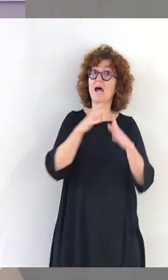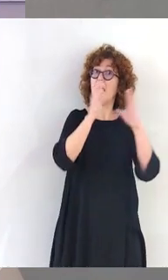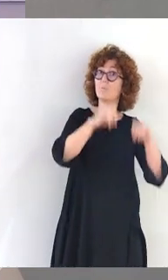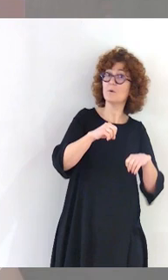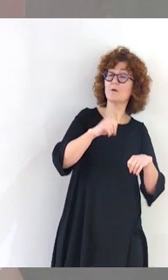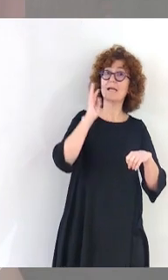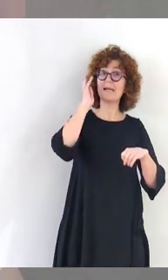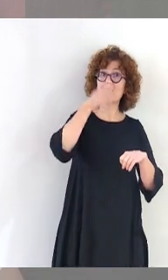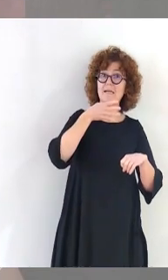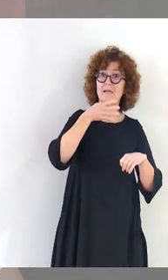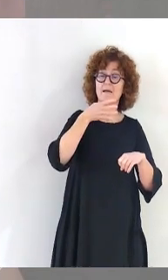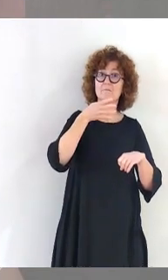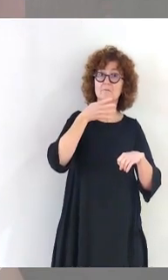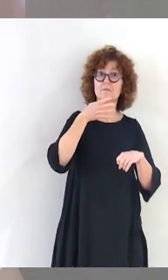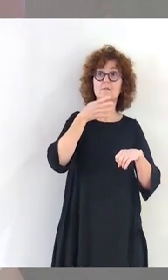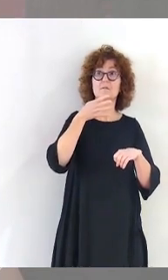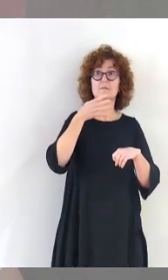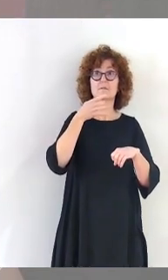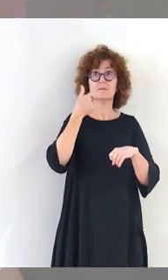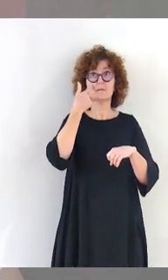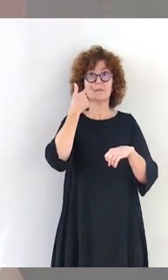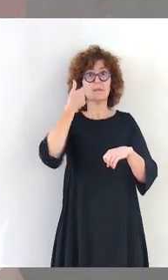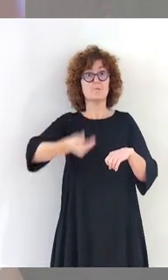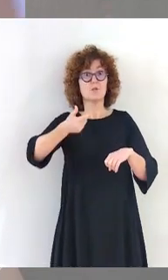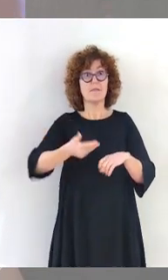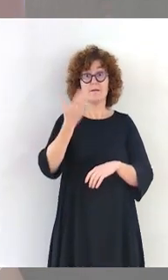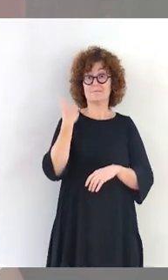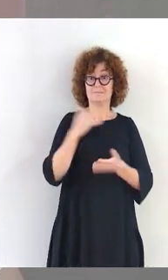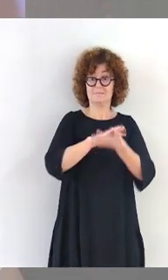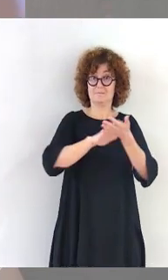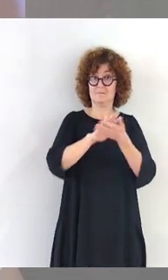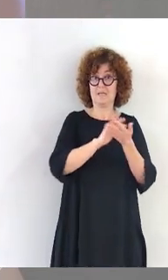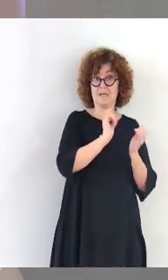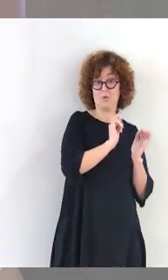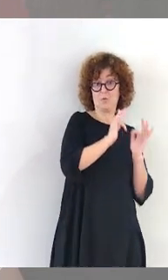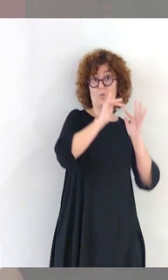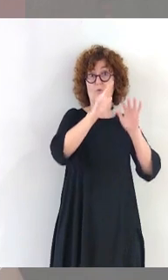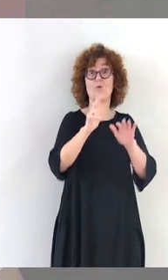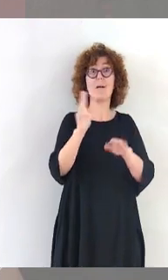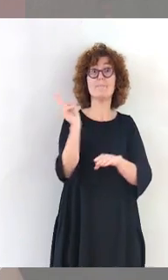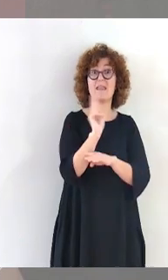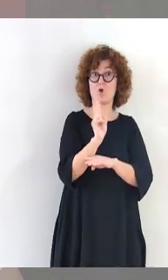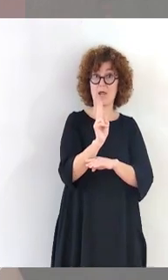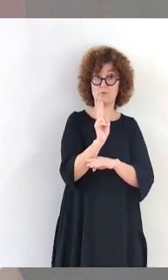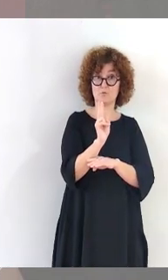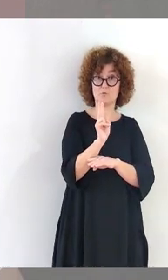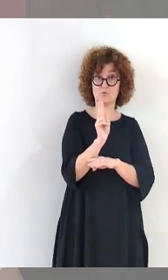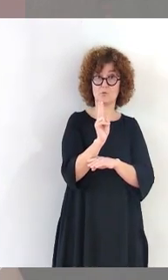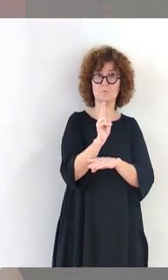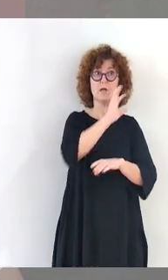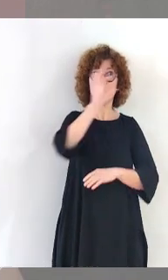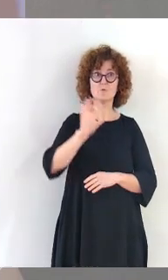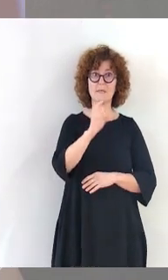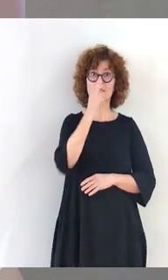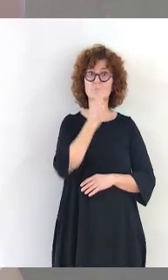que tenía cuando se produjo la cuando se está produciendo el desplazamiento masivo de venezolanos y los países no asumieron lo que habían